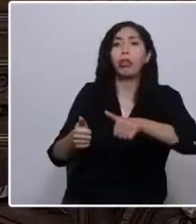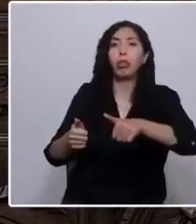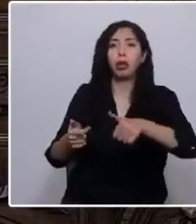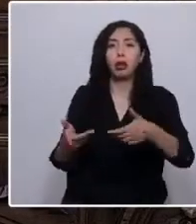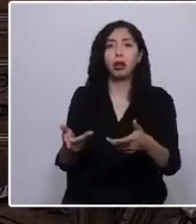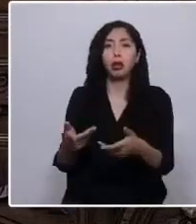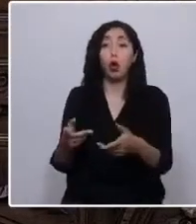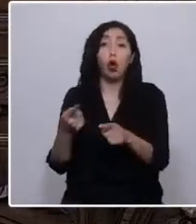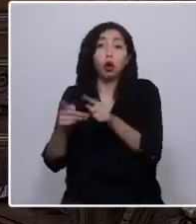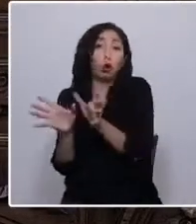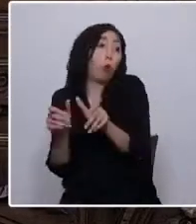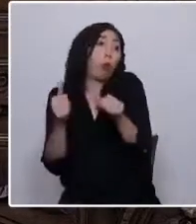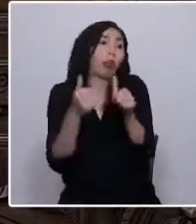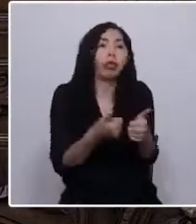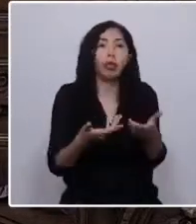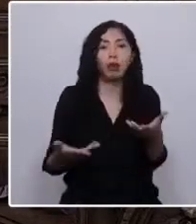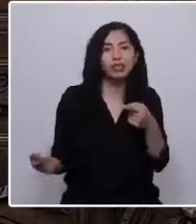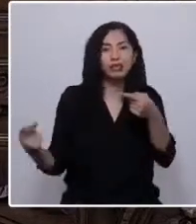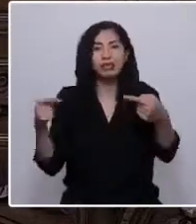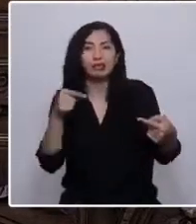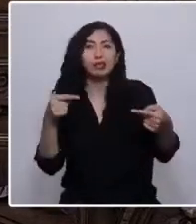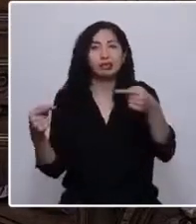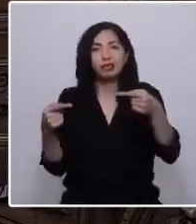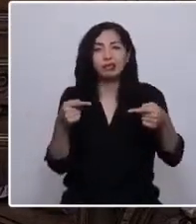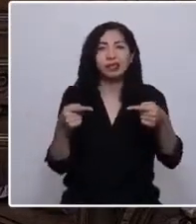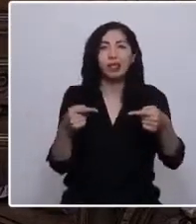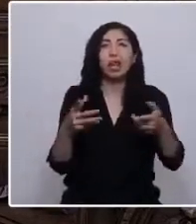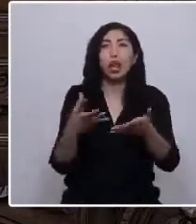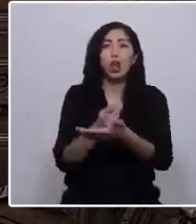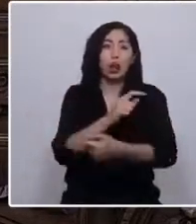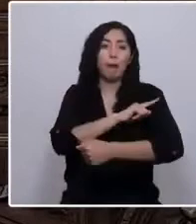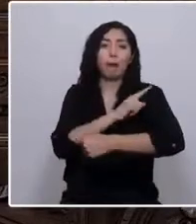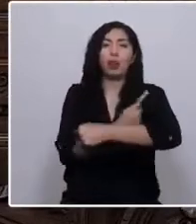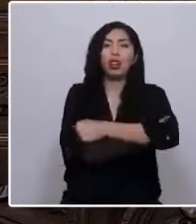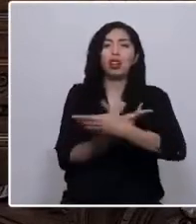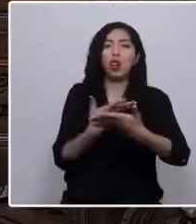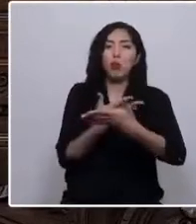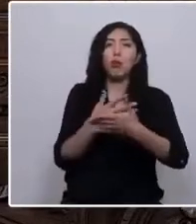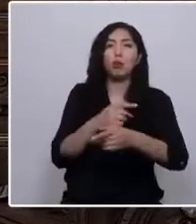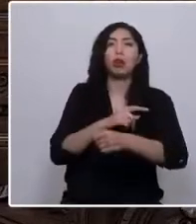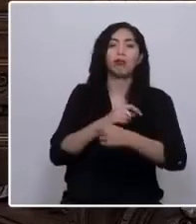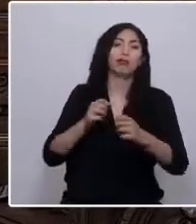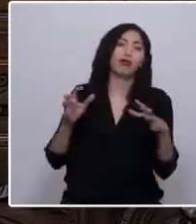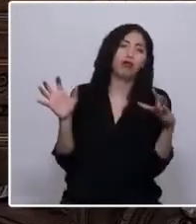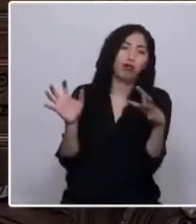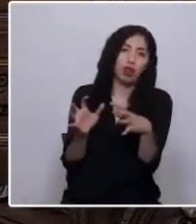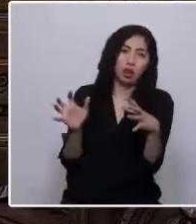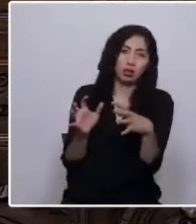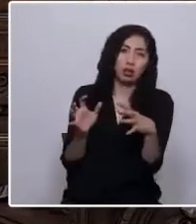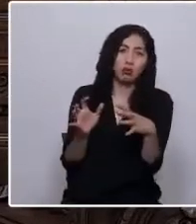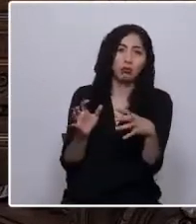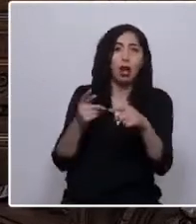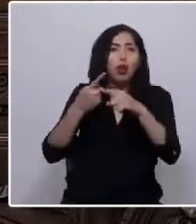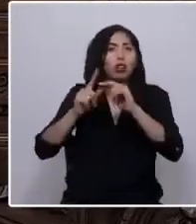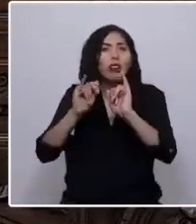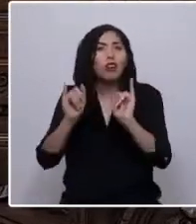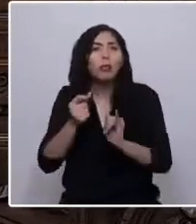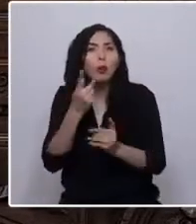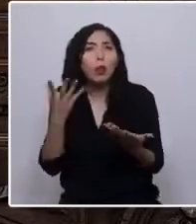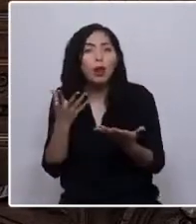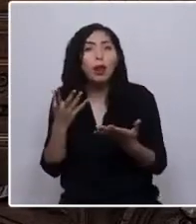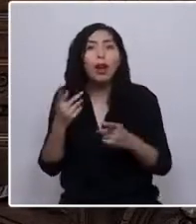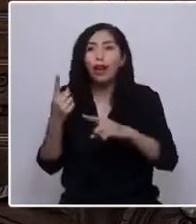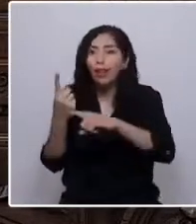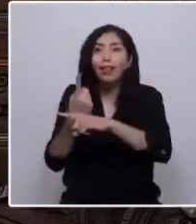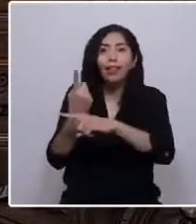términos y se conserva en el poder también por la fuerza. La otra forma es el diálogo. Este diálogo debe